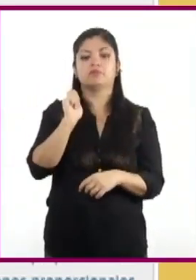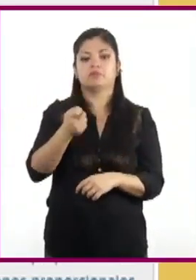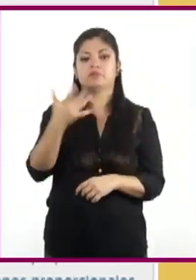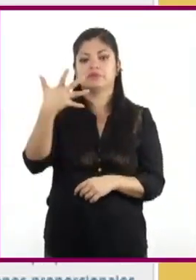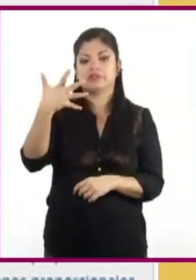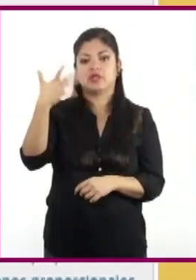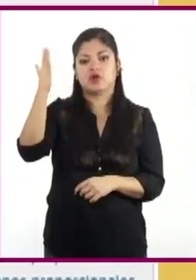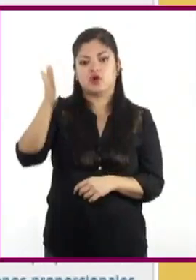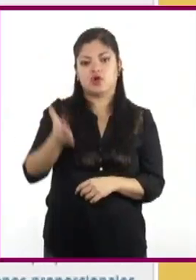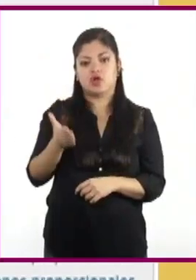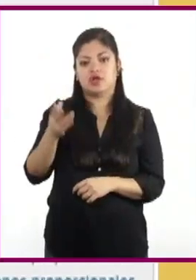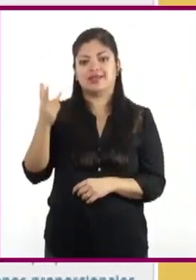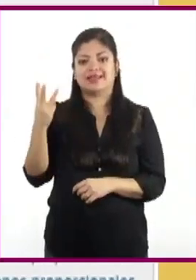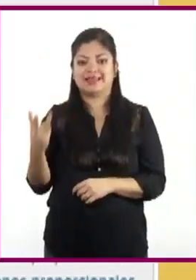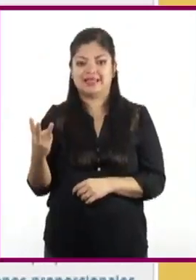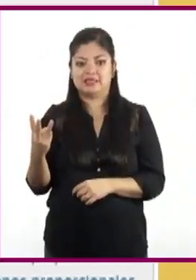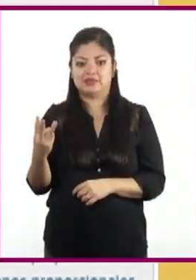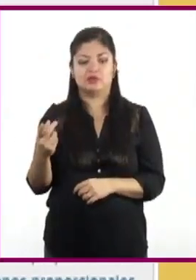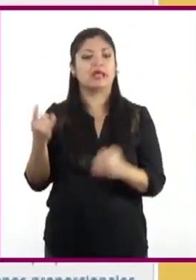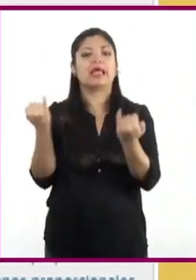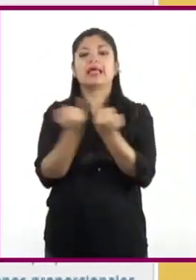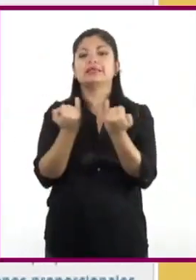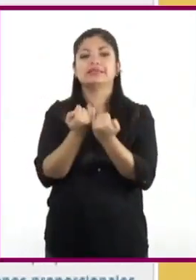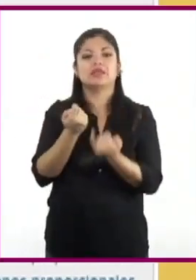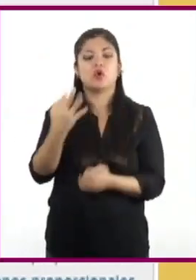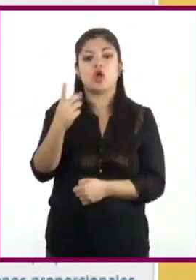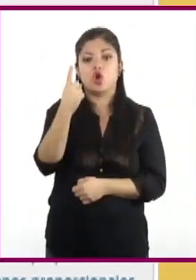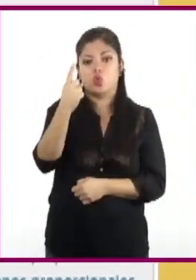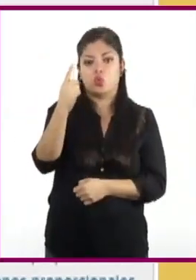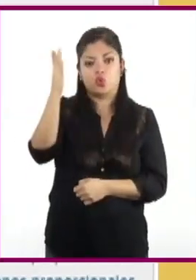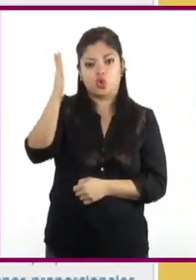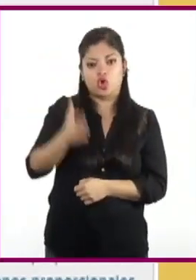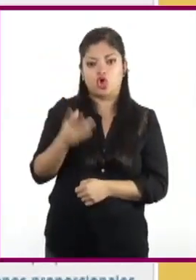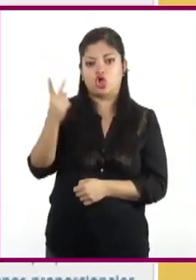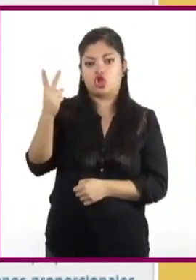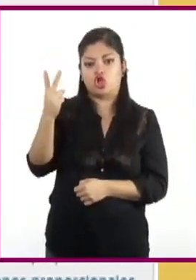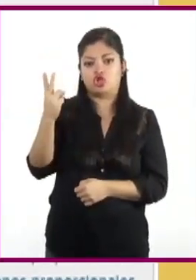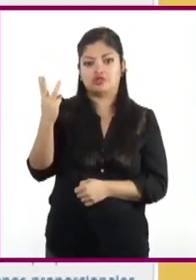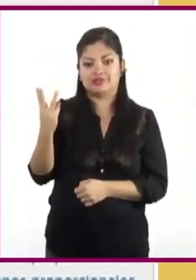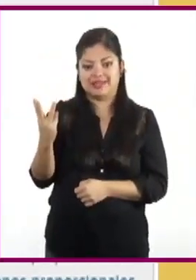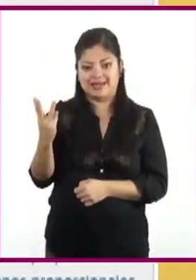tercios, que es lo mismo que 1 con 2 tercios.